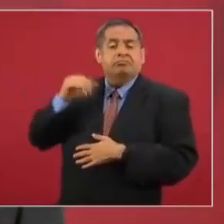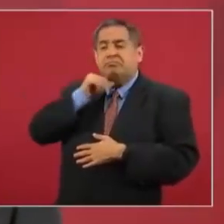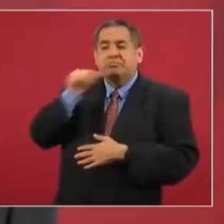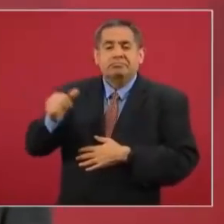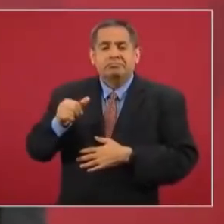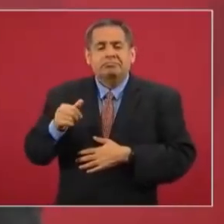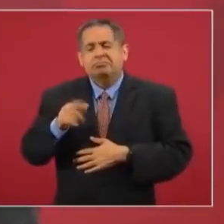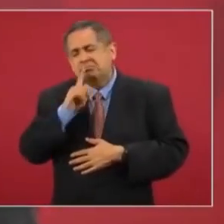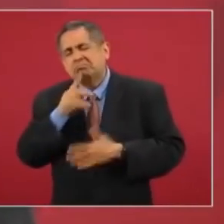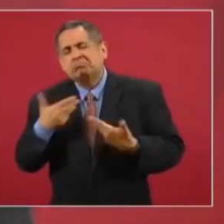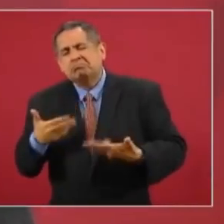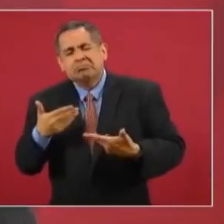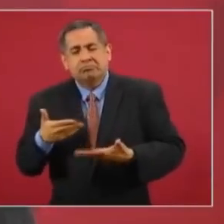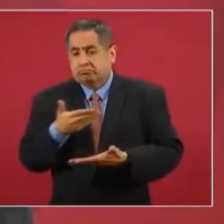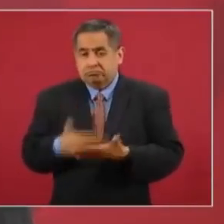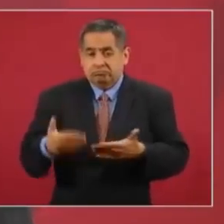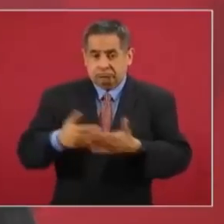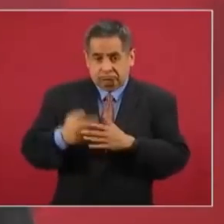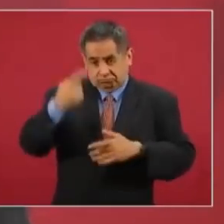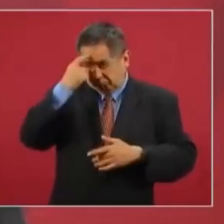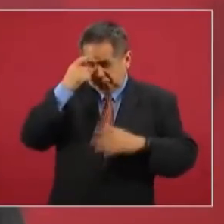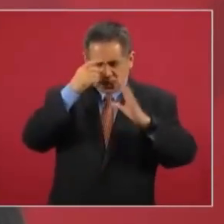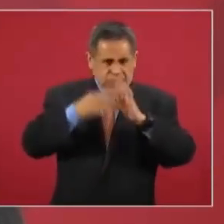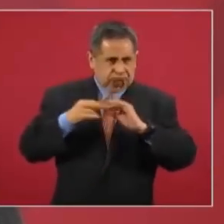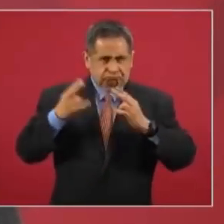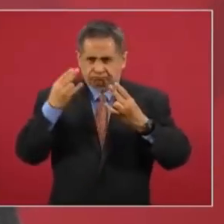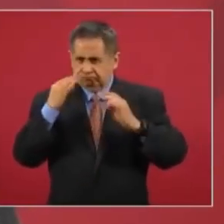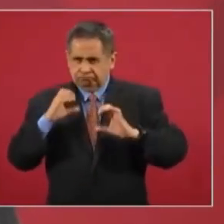México, y lo puedo probar,